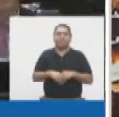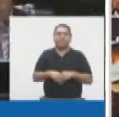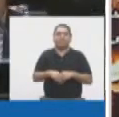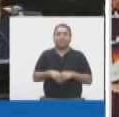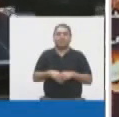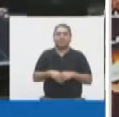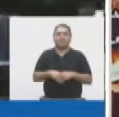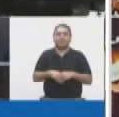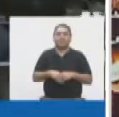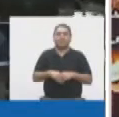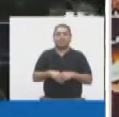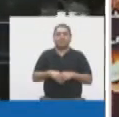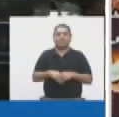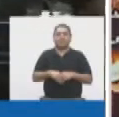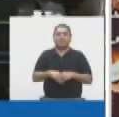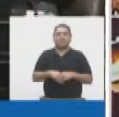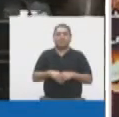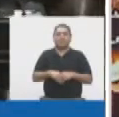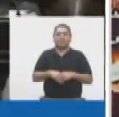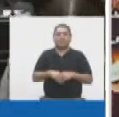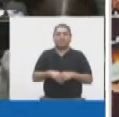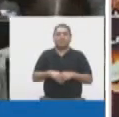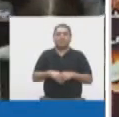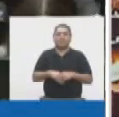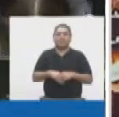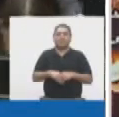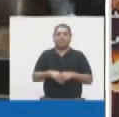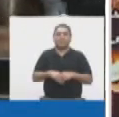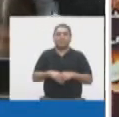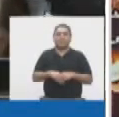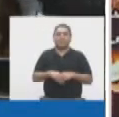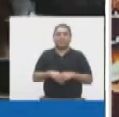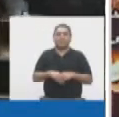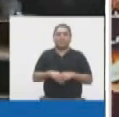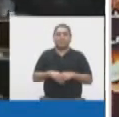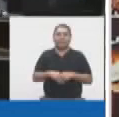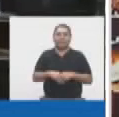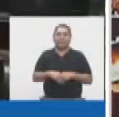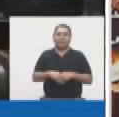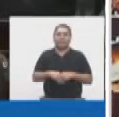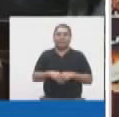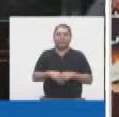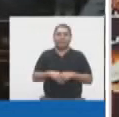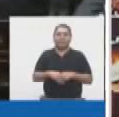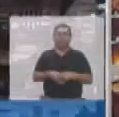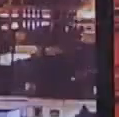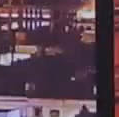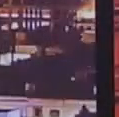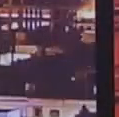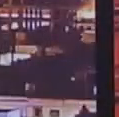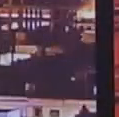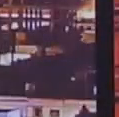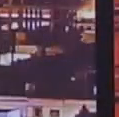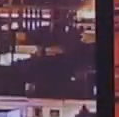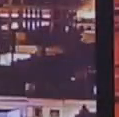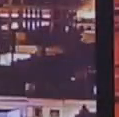dieron un acompañamiento pero que tienen fuertes diferencias ideológicas con el gobierno nacional o con lo